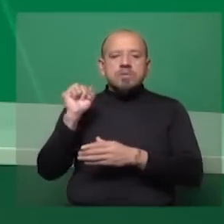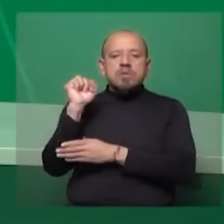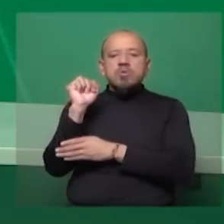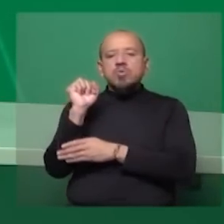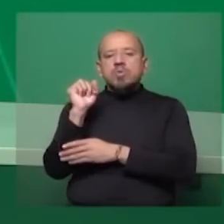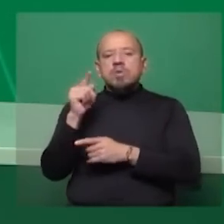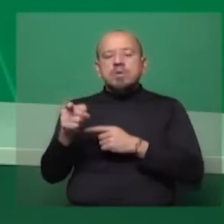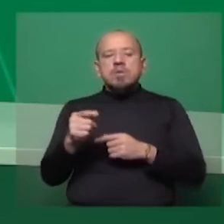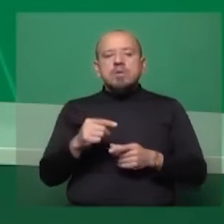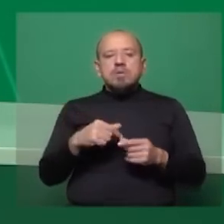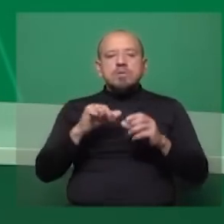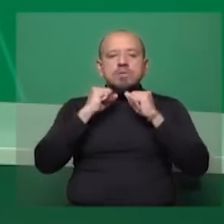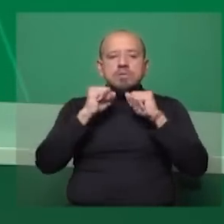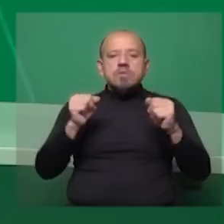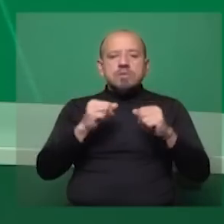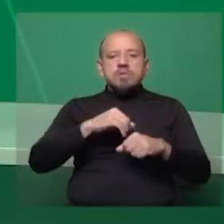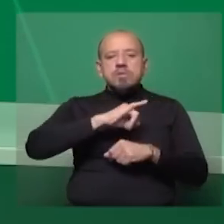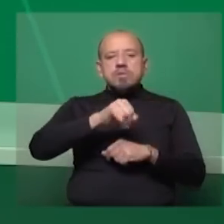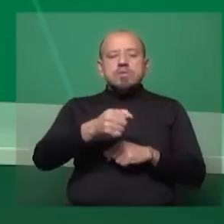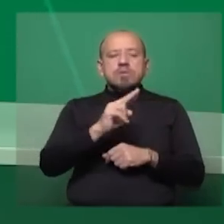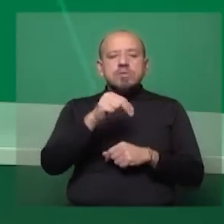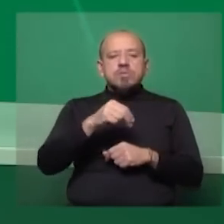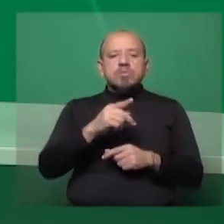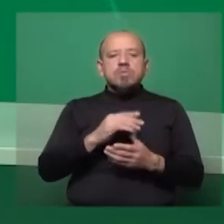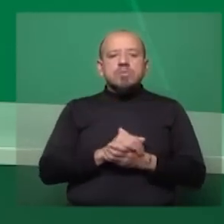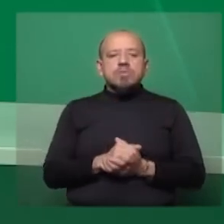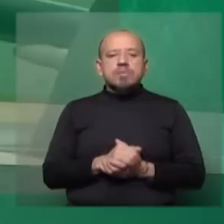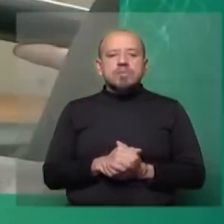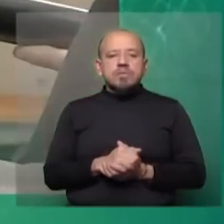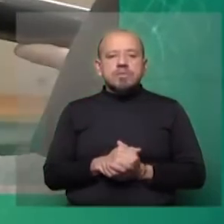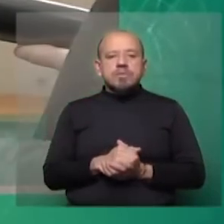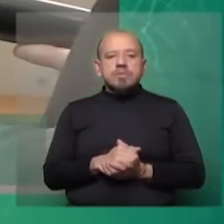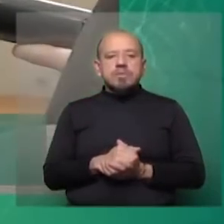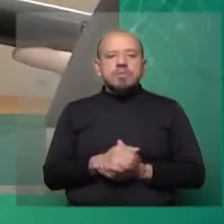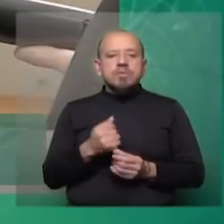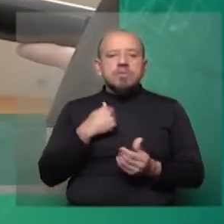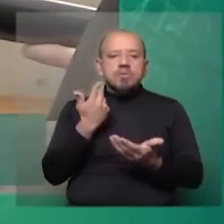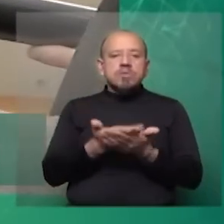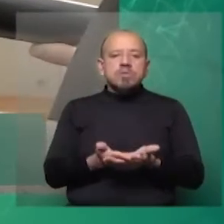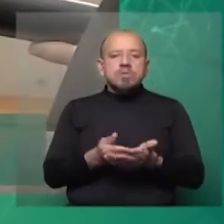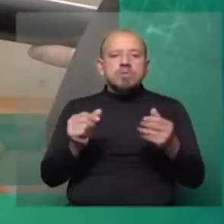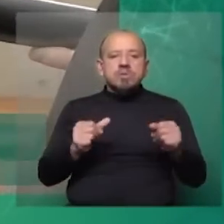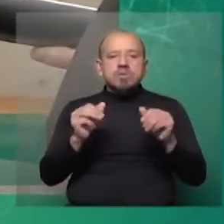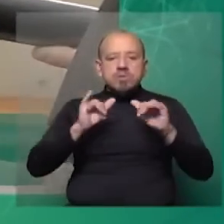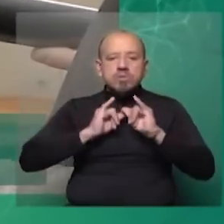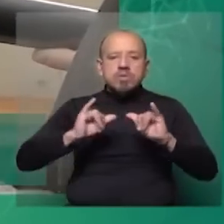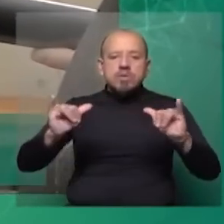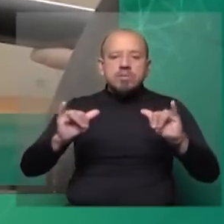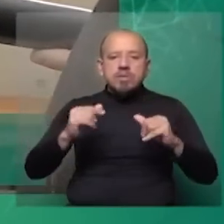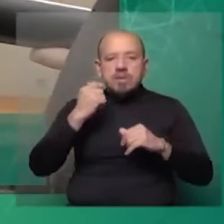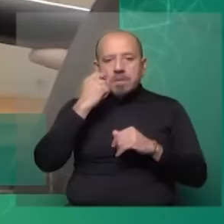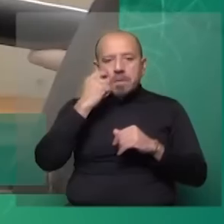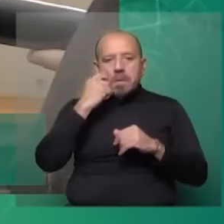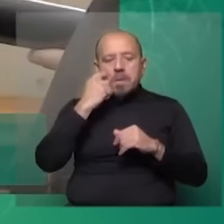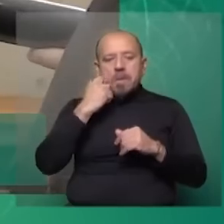Daniel diverio y el secretario de la junta Nacional de drogas Daniel radío propusimos hacer una campaña en la cual